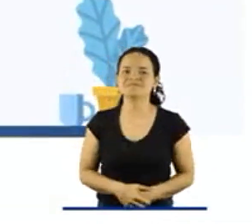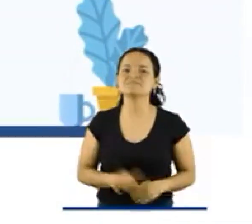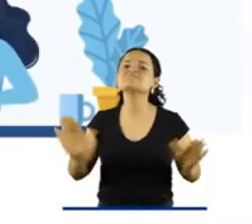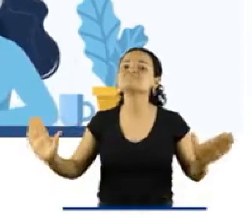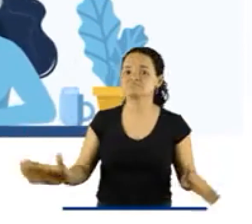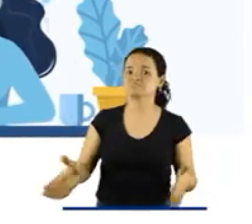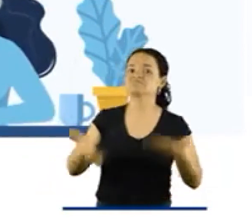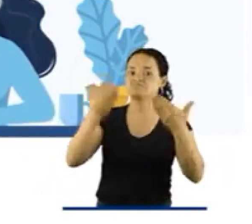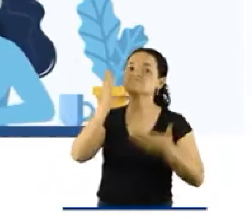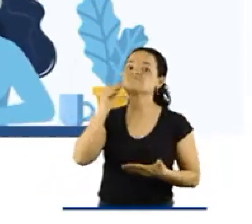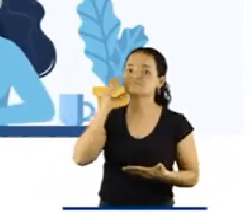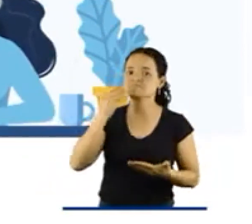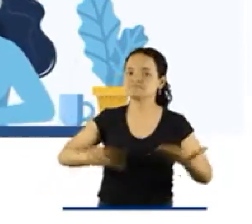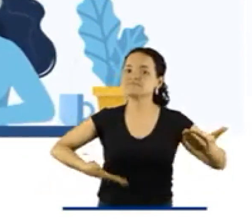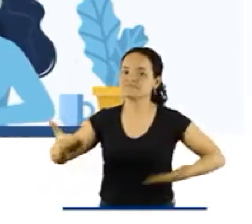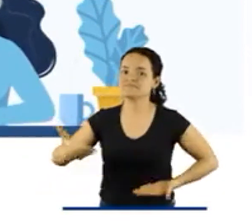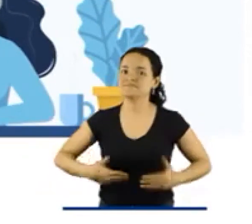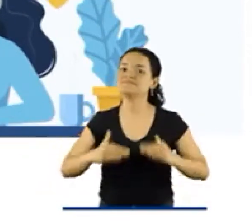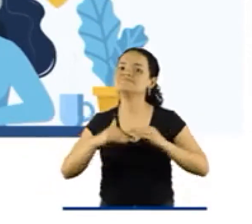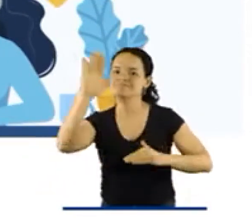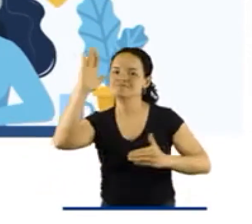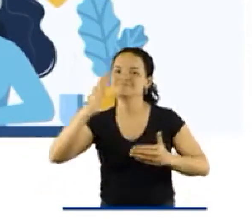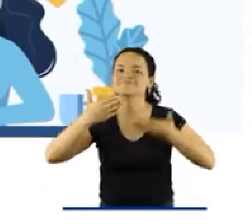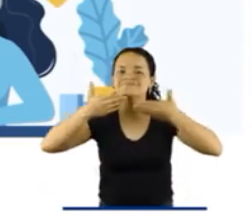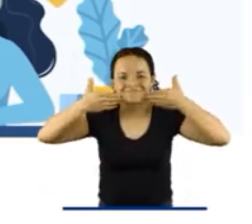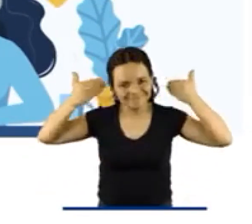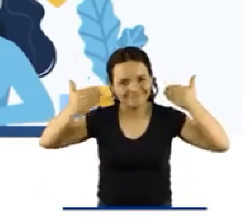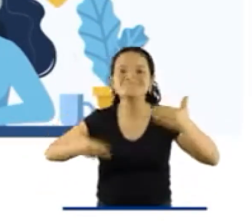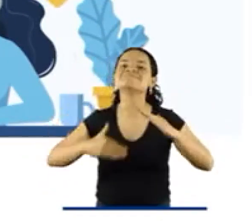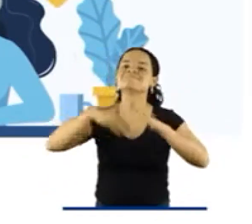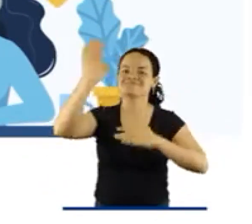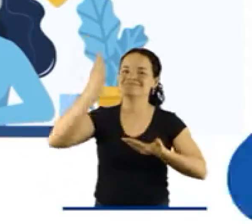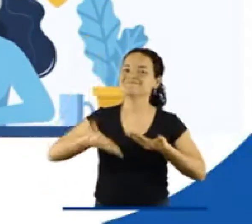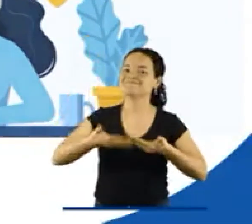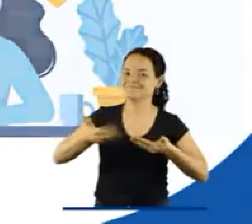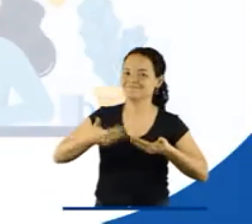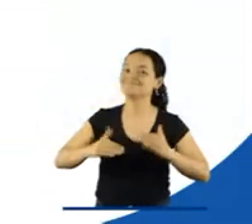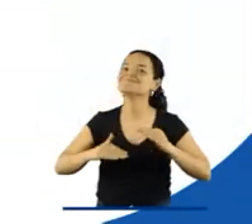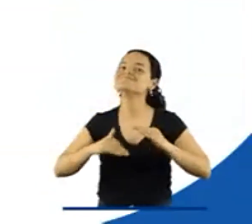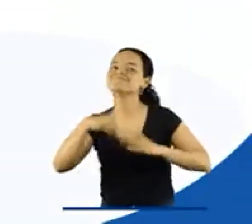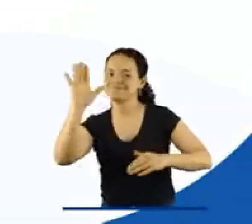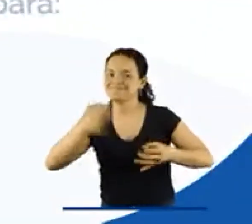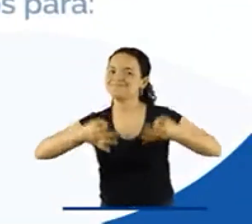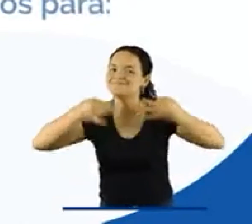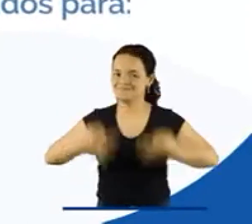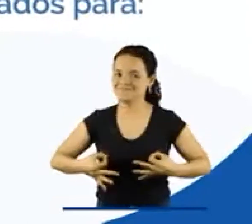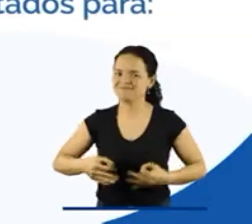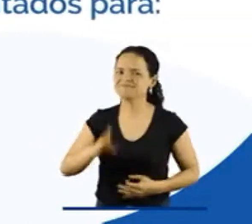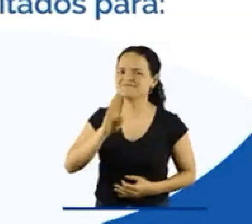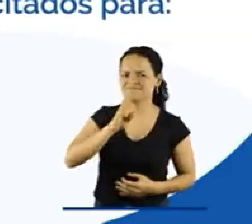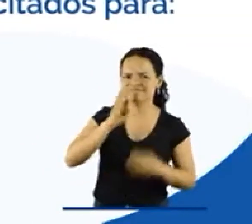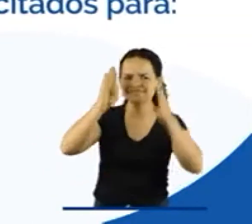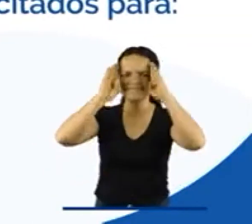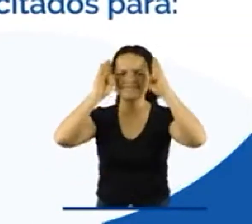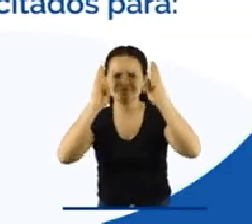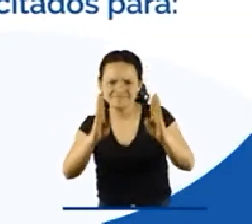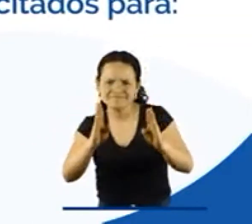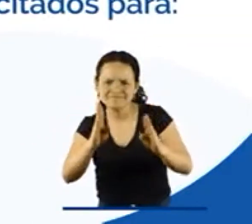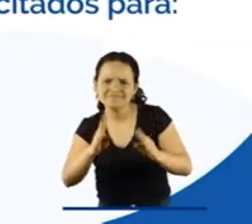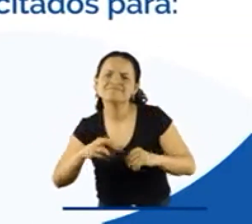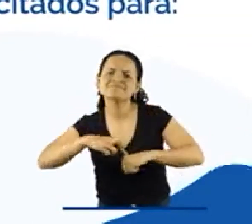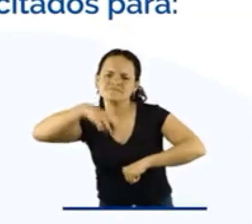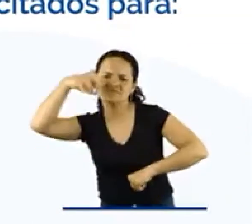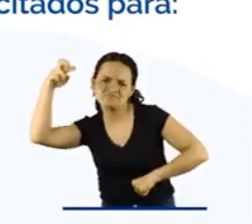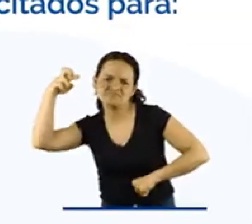tu experiencia con un servicio más amigable, más fácil y más seguro, nuestra línea es atendida por profesionales de la